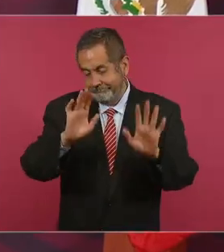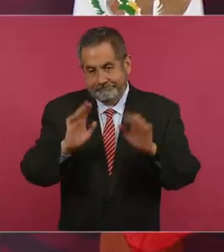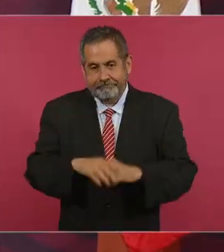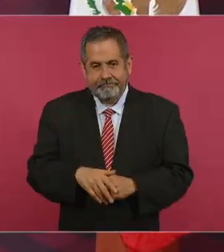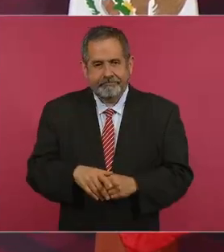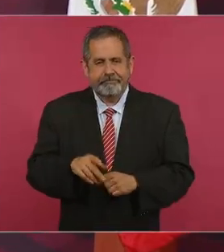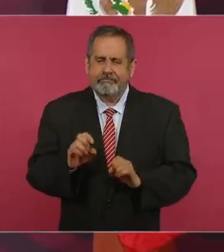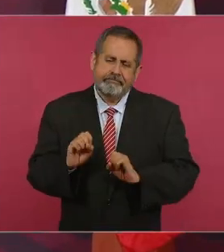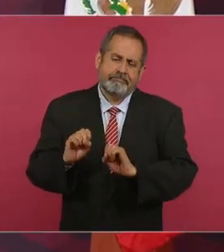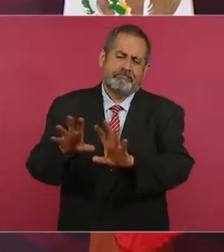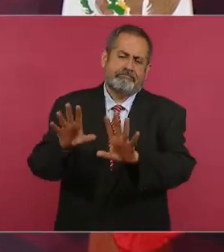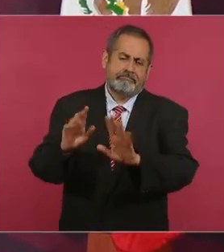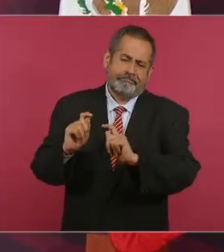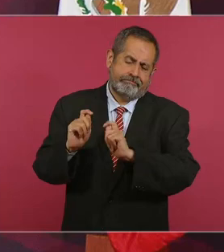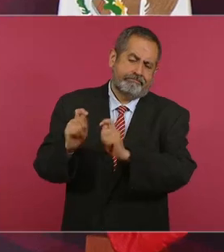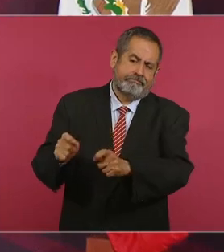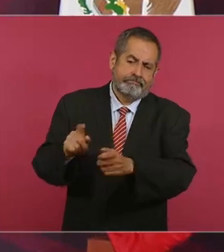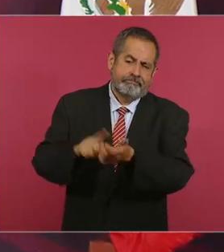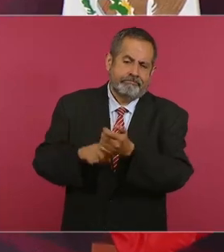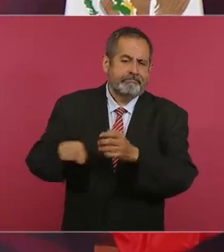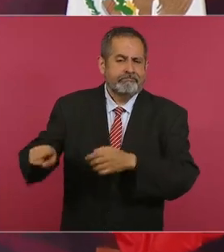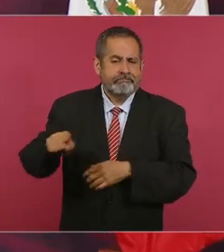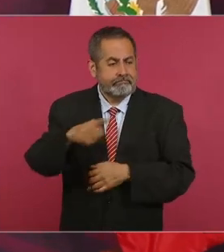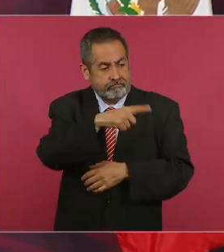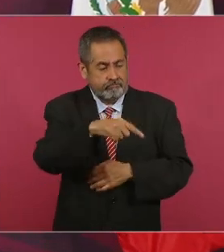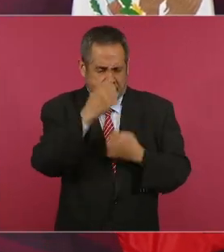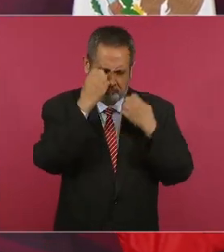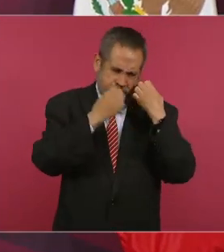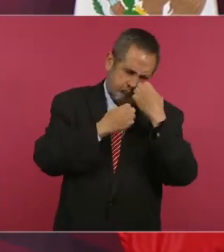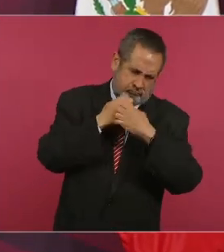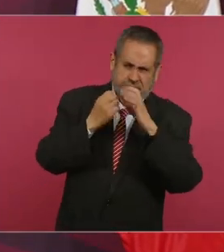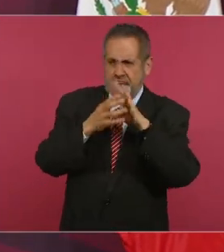eso vamos a dejarlo a los analistas, que son,